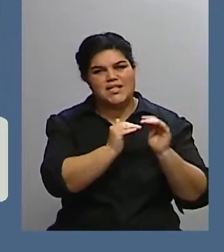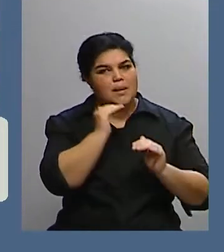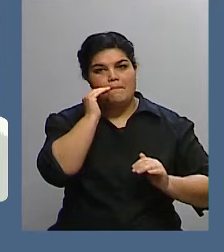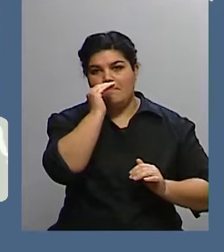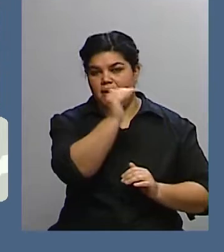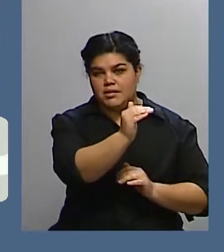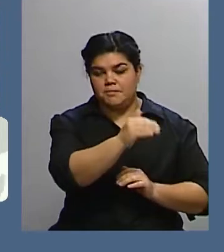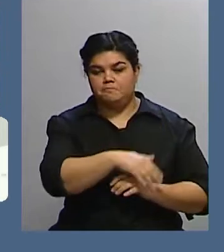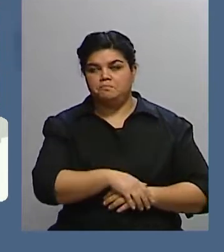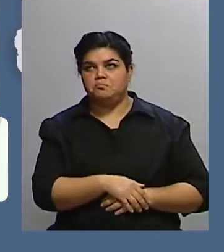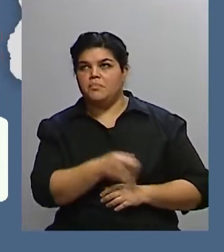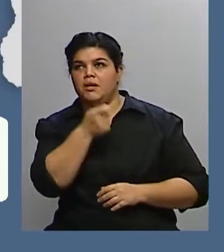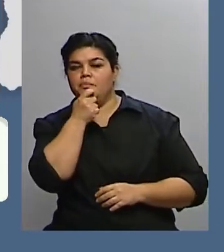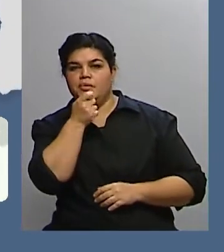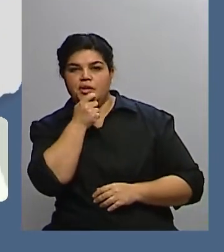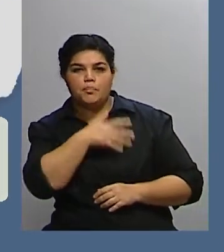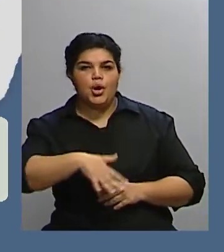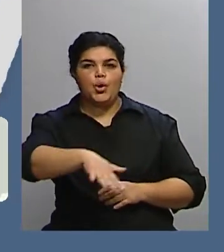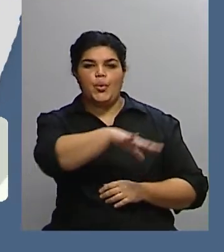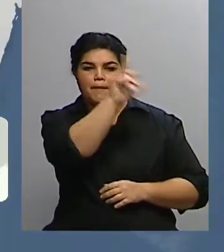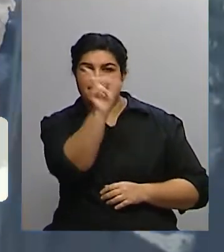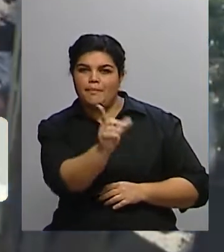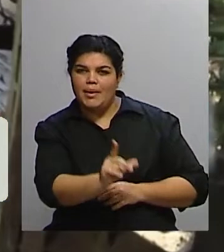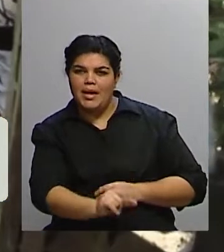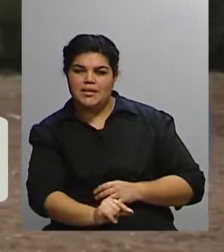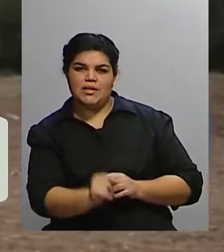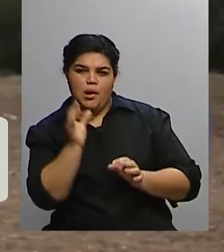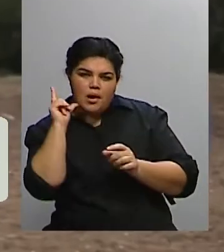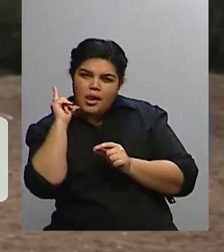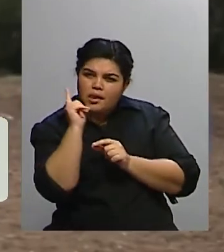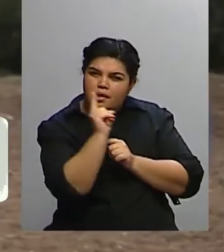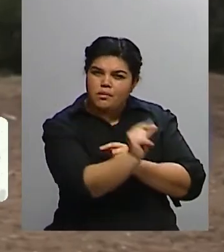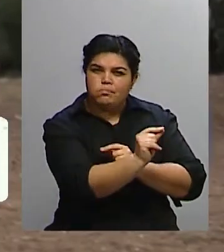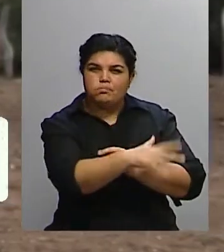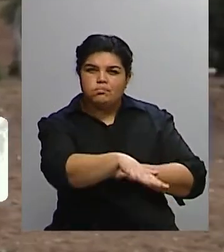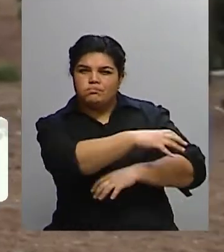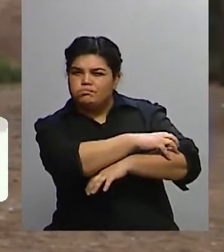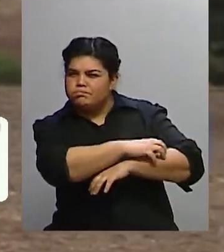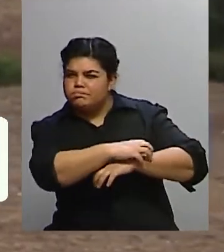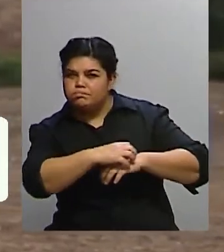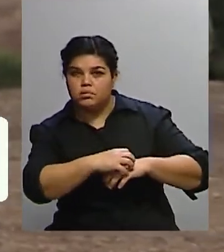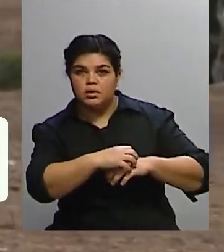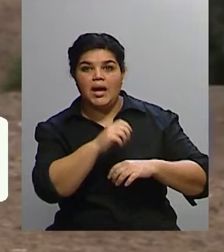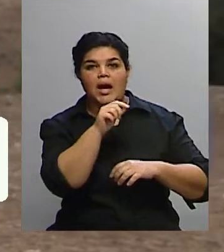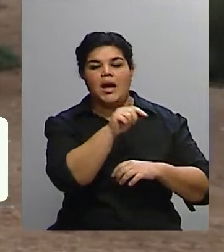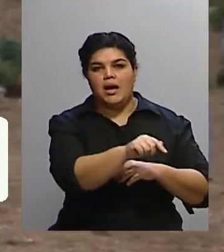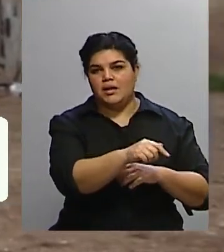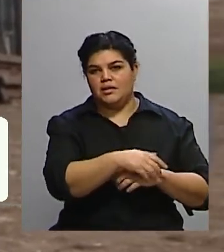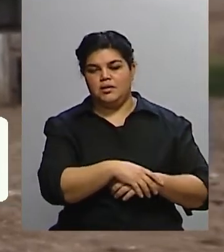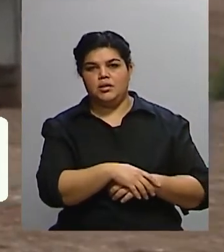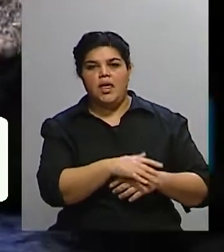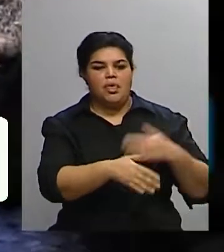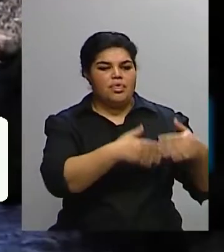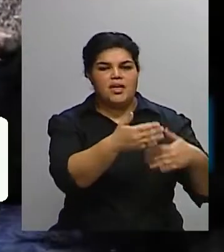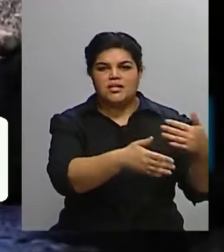que son los más apartados del país, que son las comunas más pobres de Chile, que tienen los peores índices de desarrollo